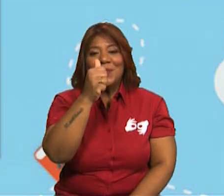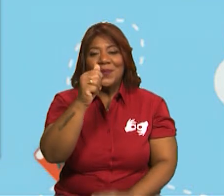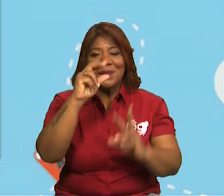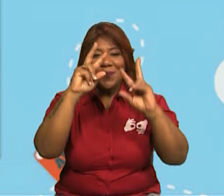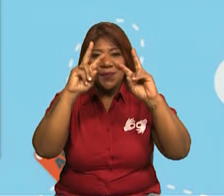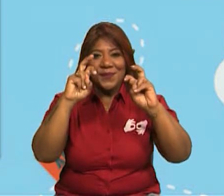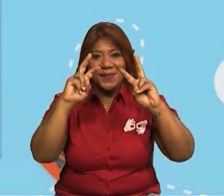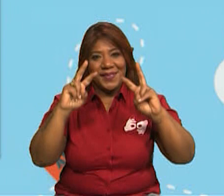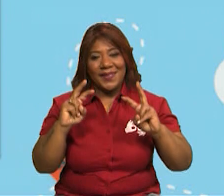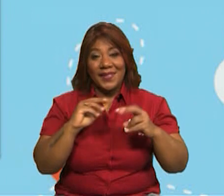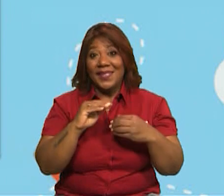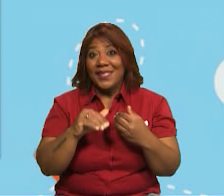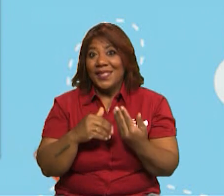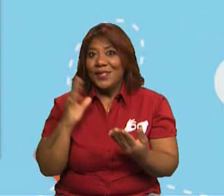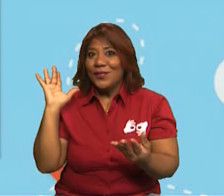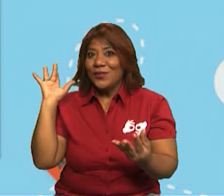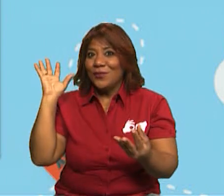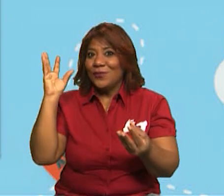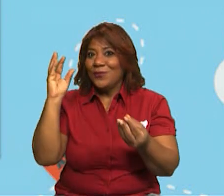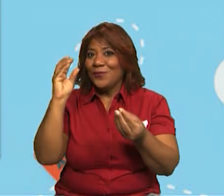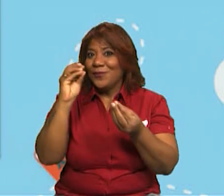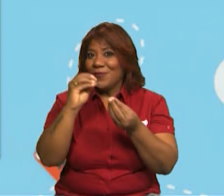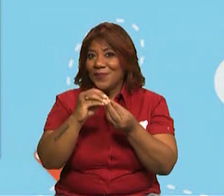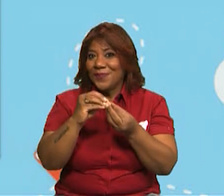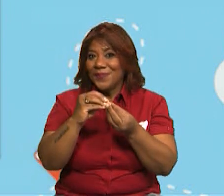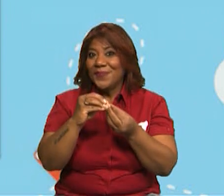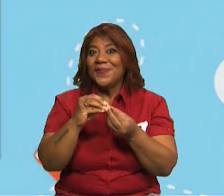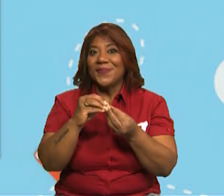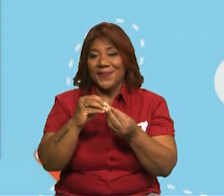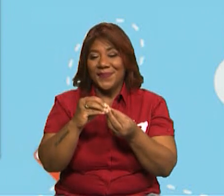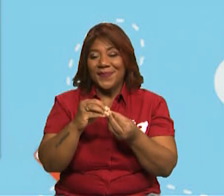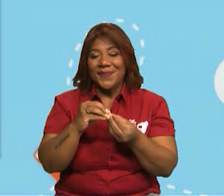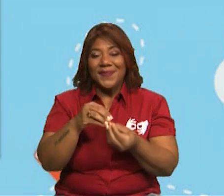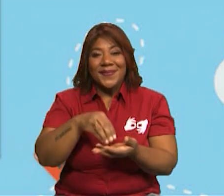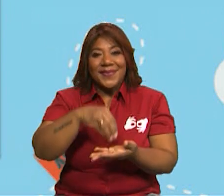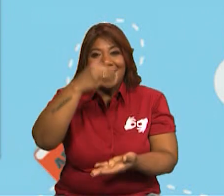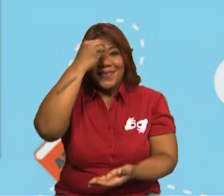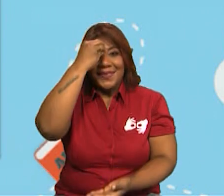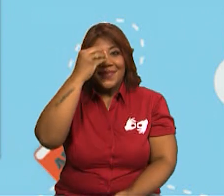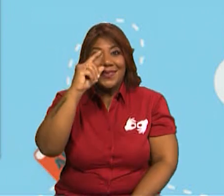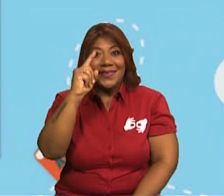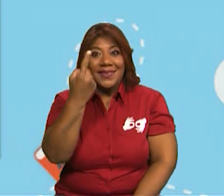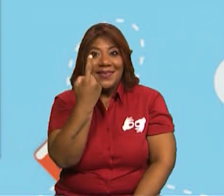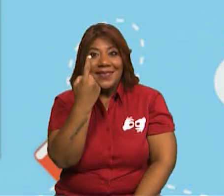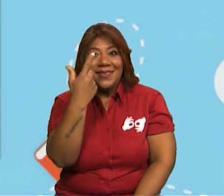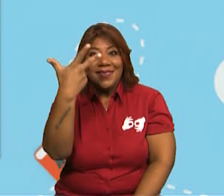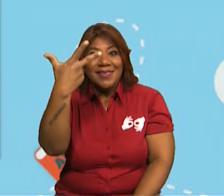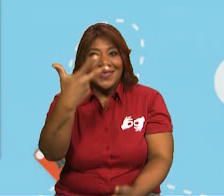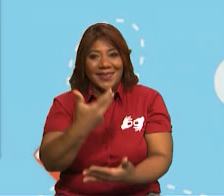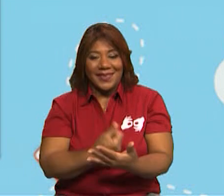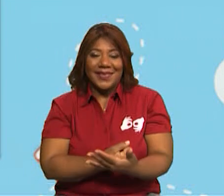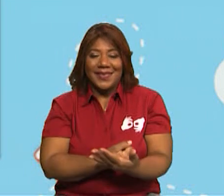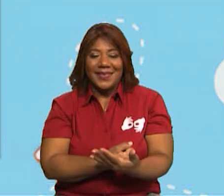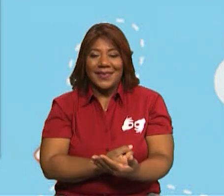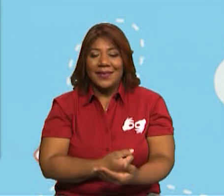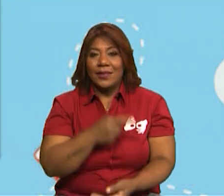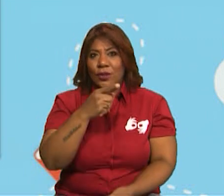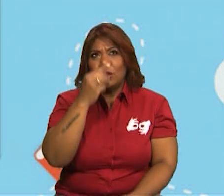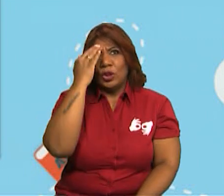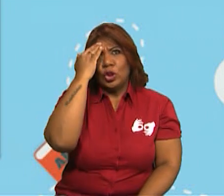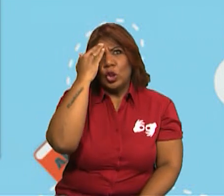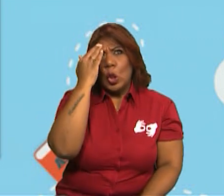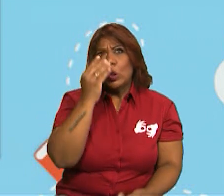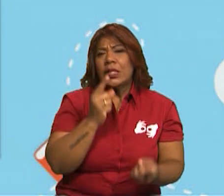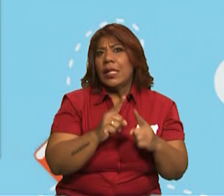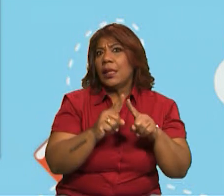de los contenidos de este primer trimestre, chicos. Entonces aquí tenemos los criterios y los desempeños. Distingo entre